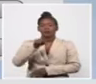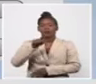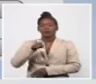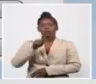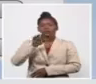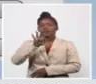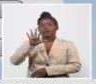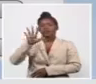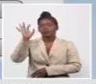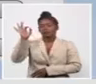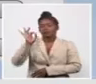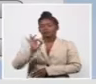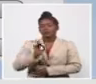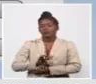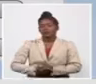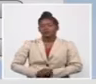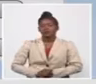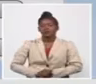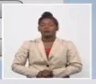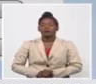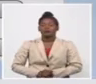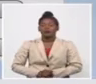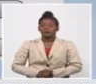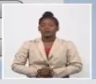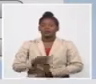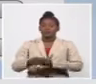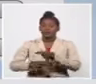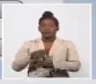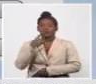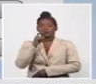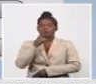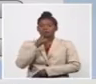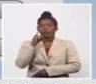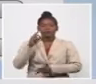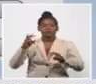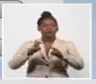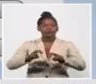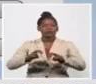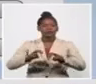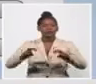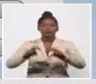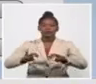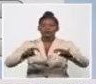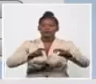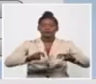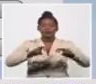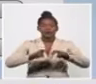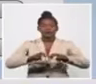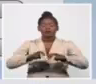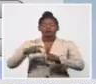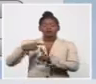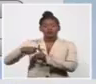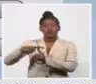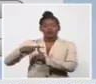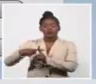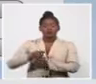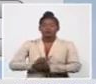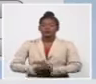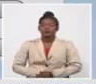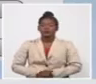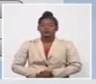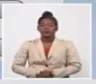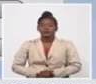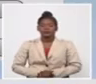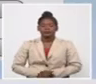1,55% de todas las muestras estudiadas en Cuba han resultado positivas a la